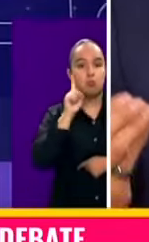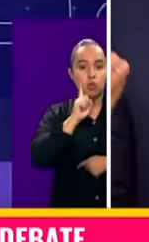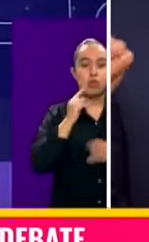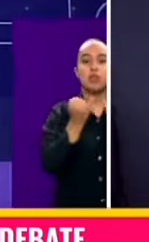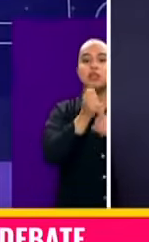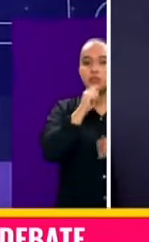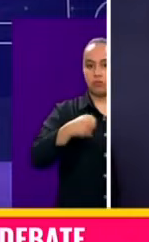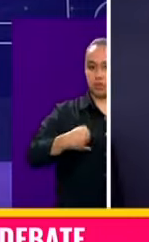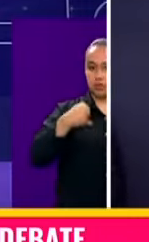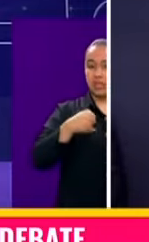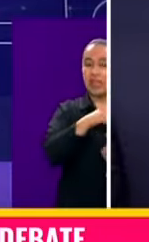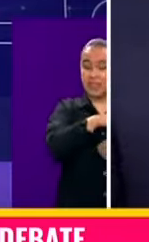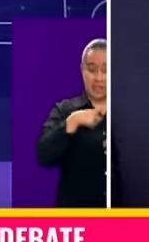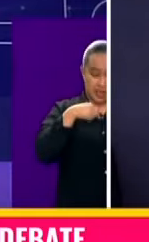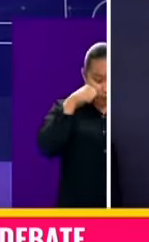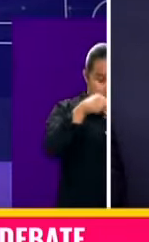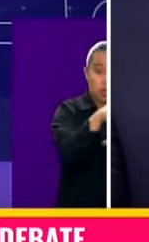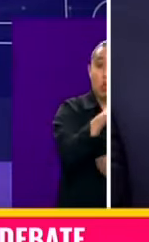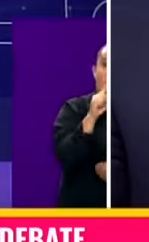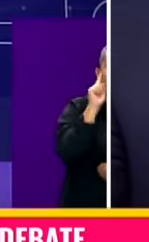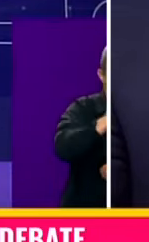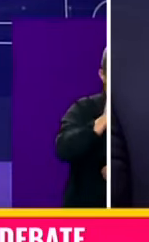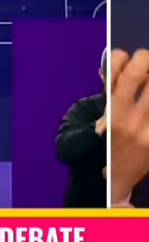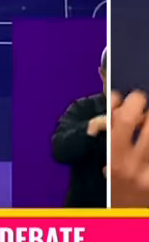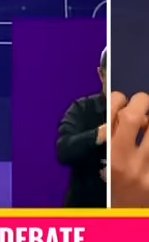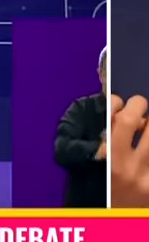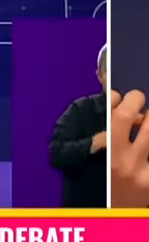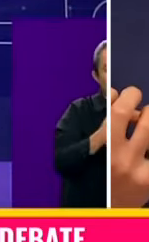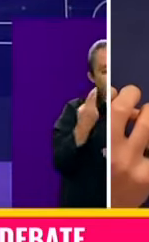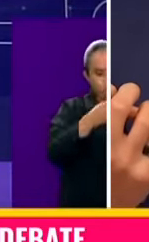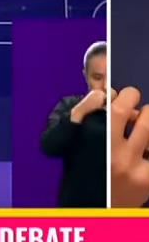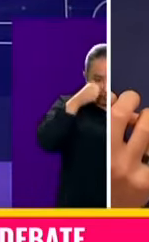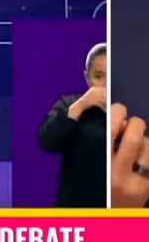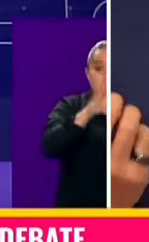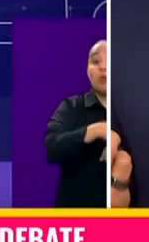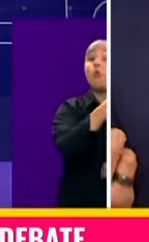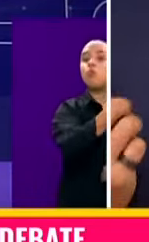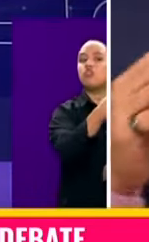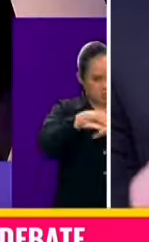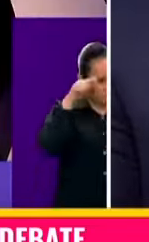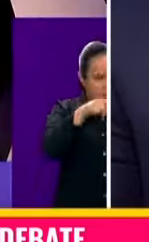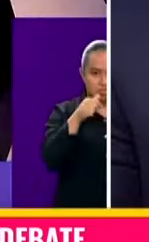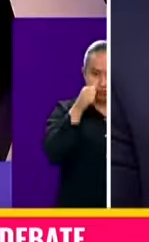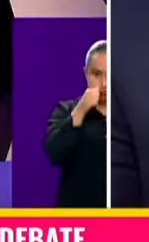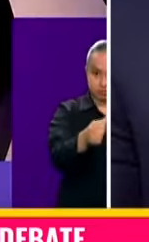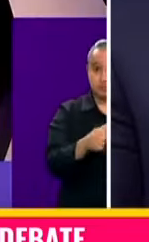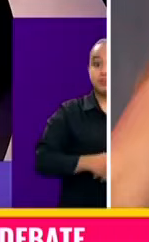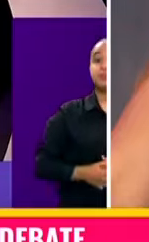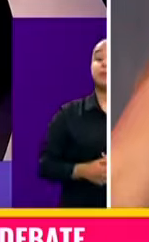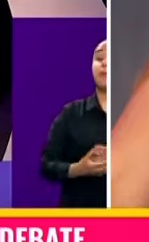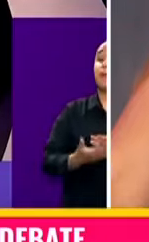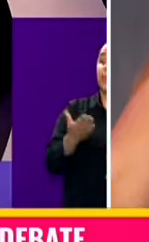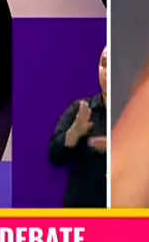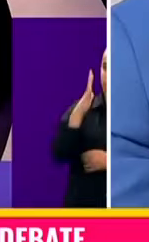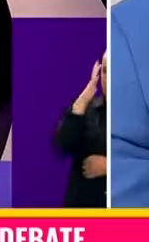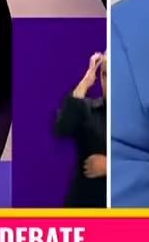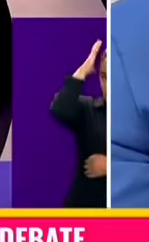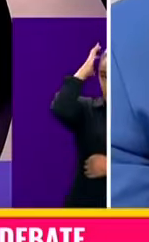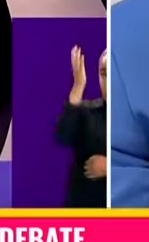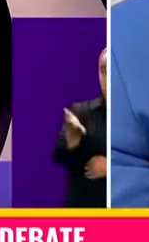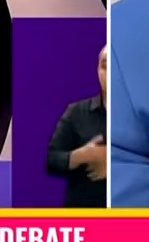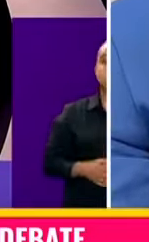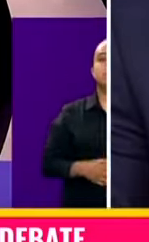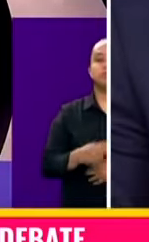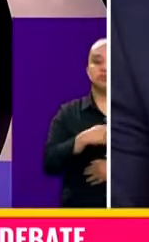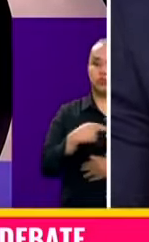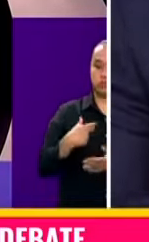ok, todo eso que quieren hacer está bien padre, pero ¿de dónde vamos a sacar la lana para poderlo llevar? ¿Qué opinan ustedes? ¿Qué les